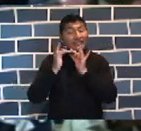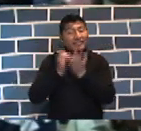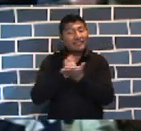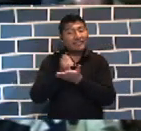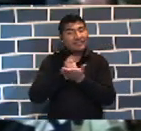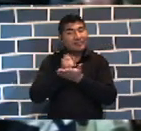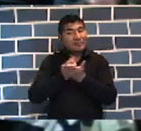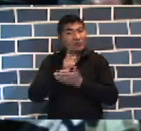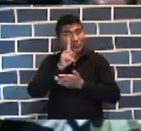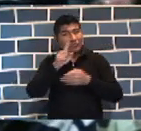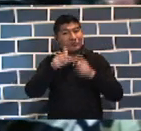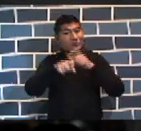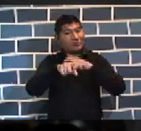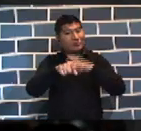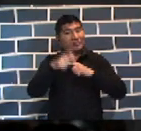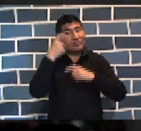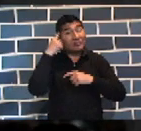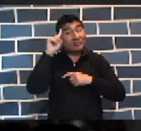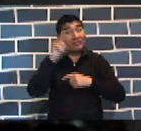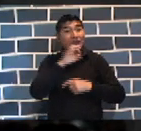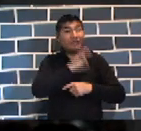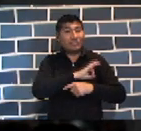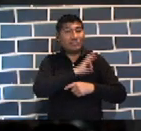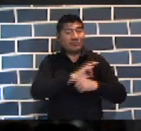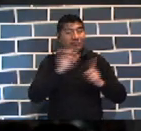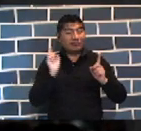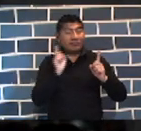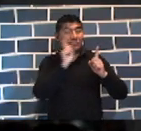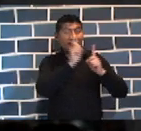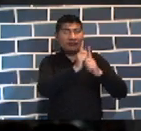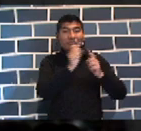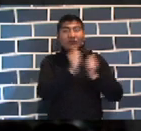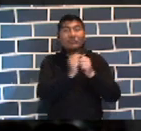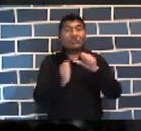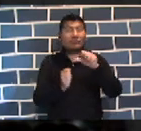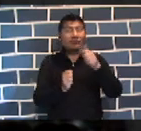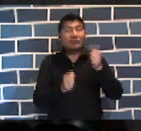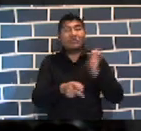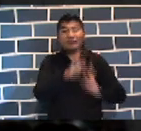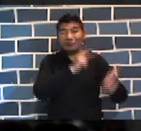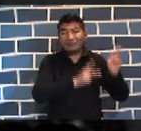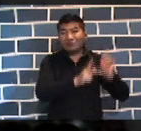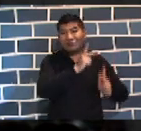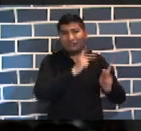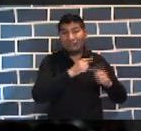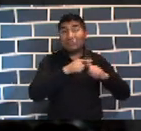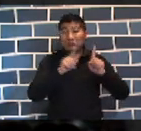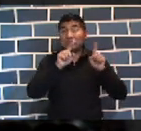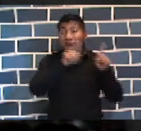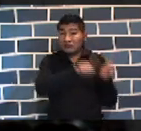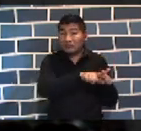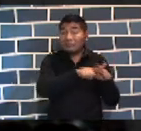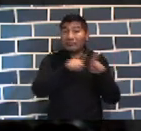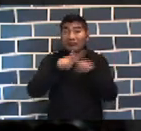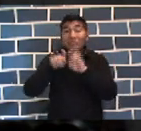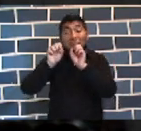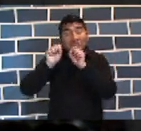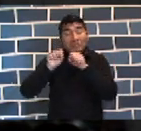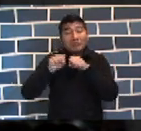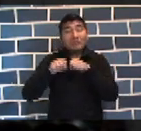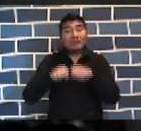una ocasión para favorecer el encuentro con los demás, pero puede también